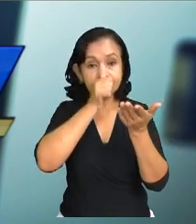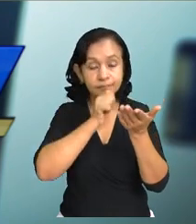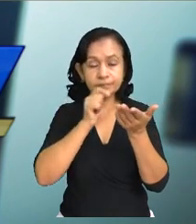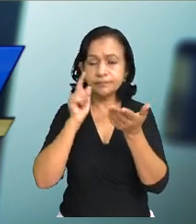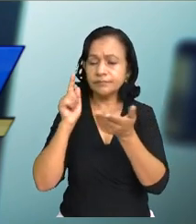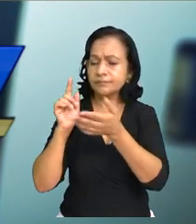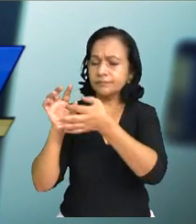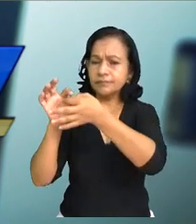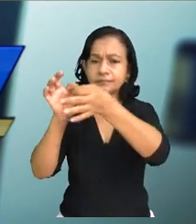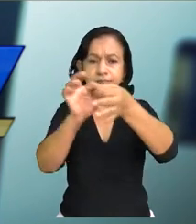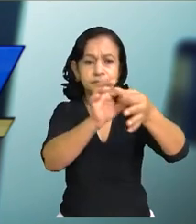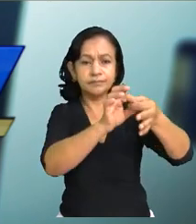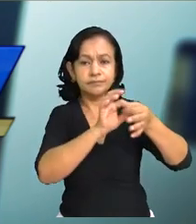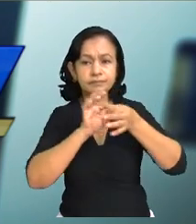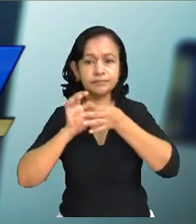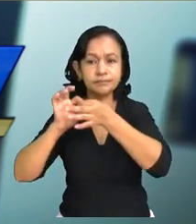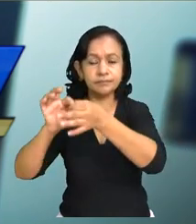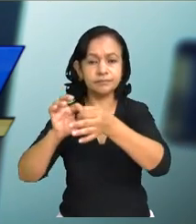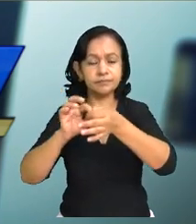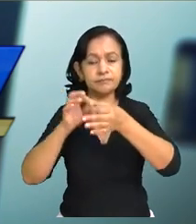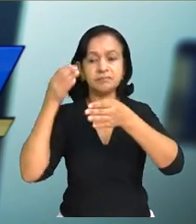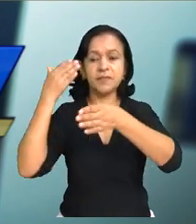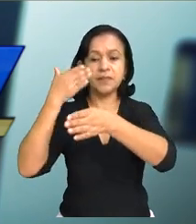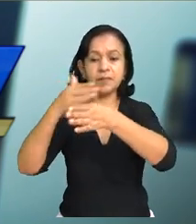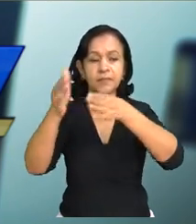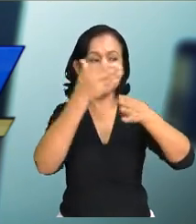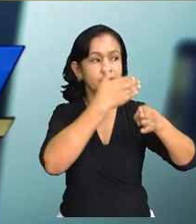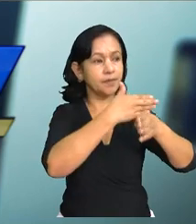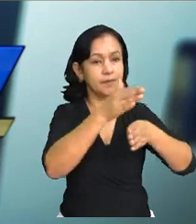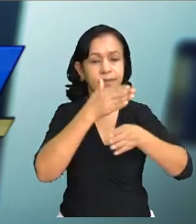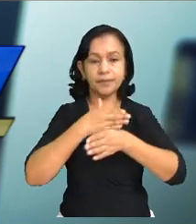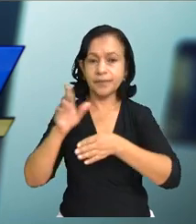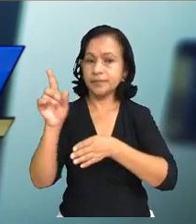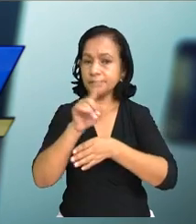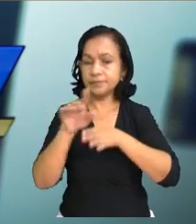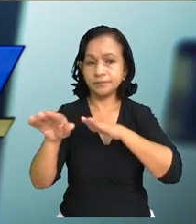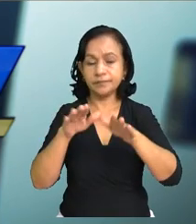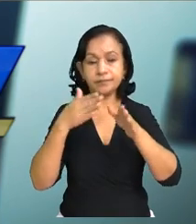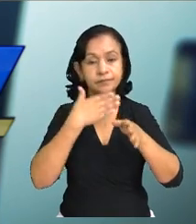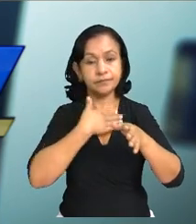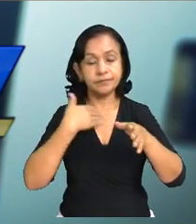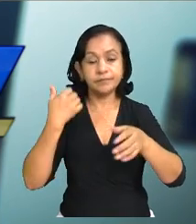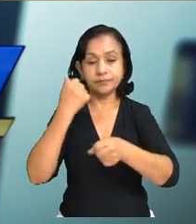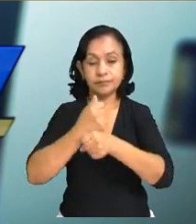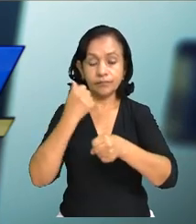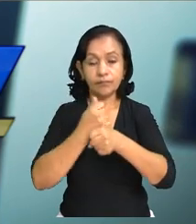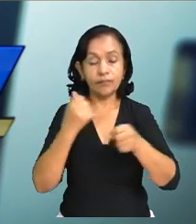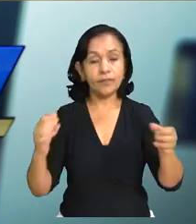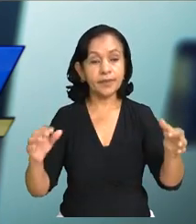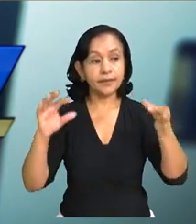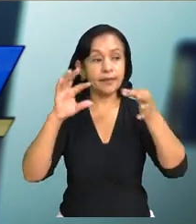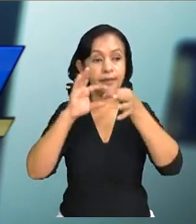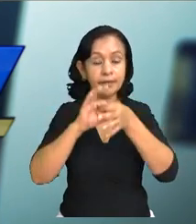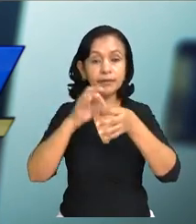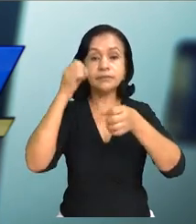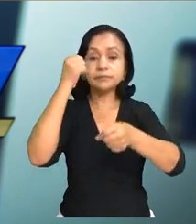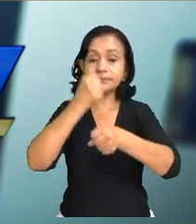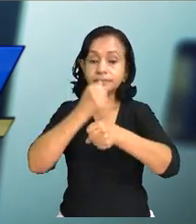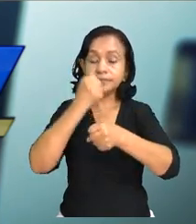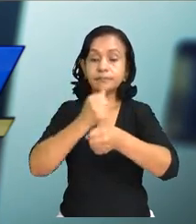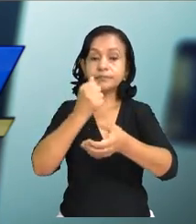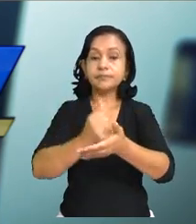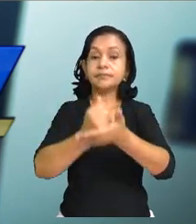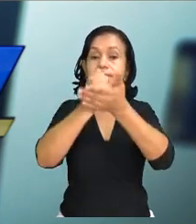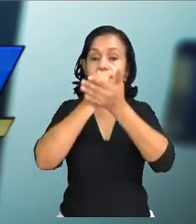no tiene sentido trabajar con esa información dispersa. Claro. Entonces, estamos hablando de un sistema integrado de información que nos permita